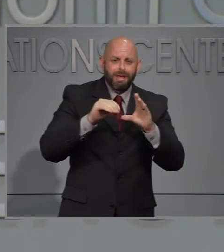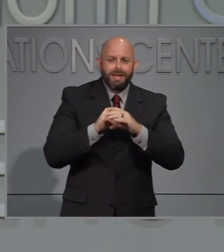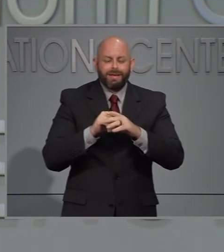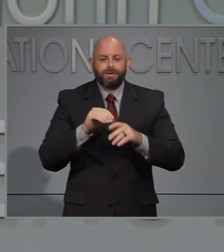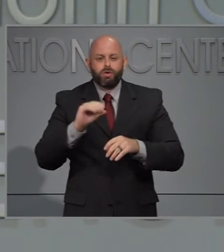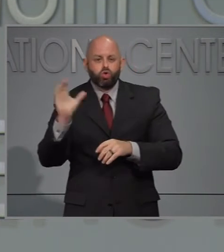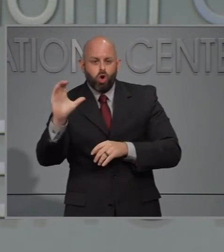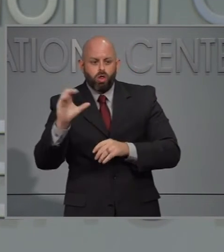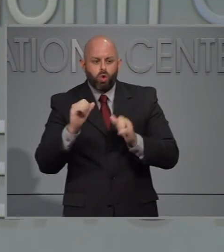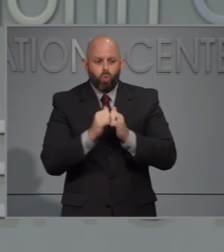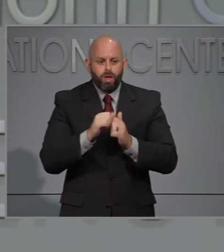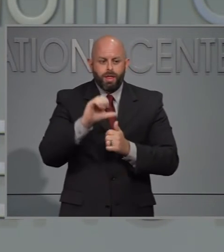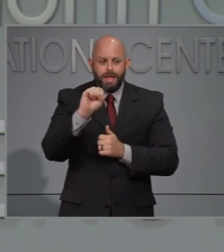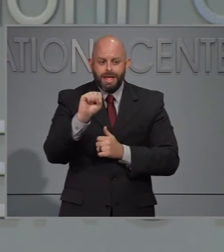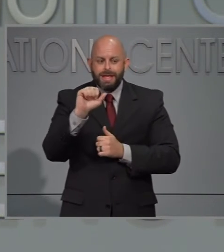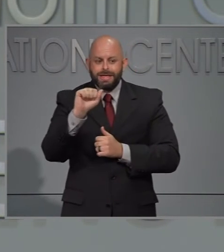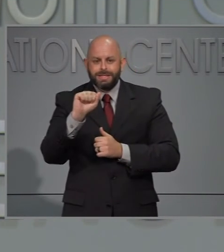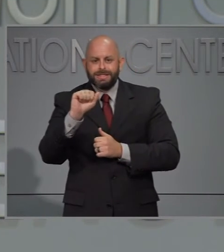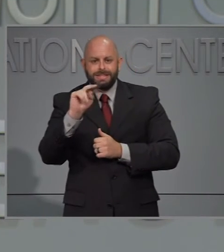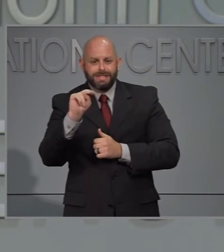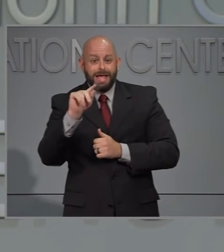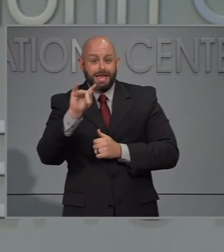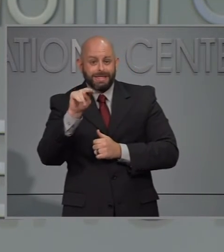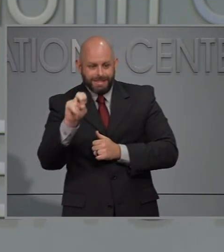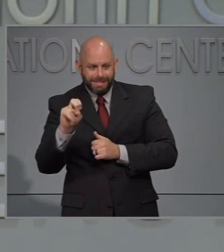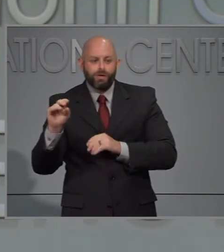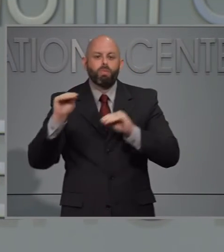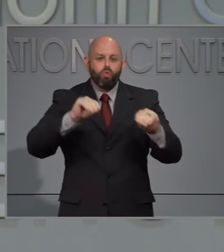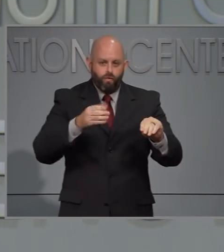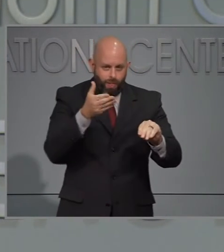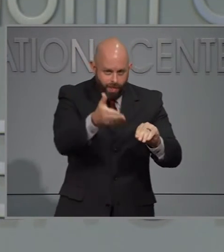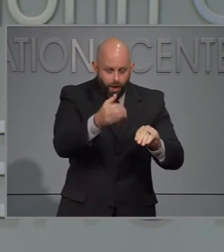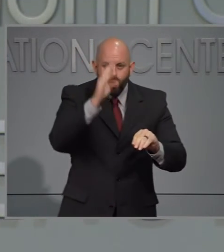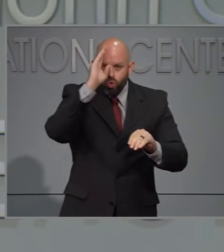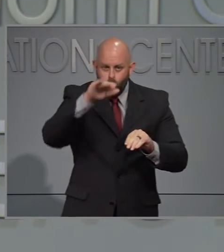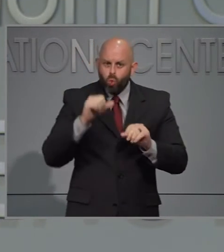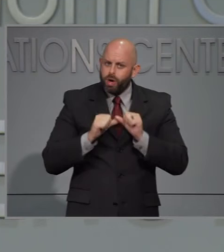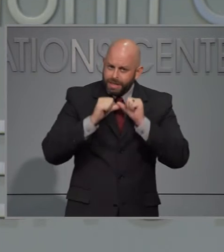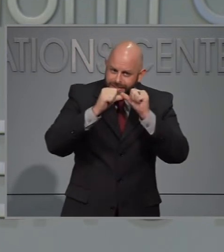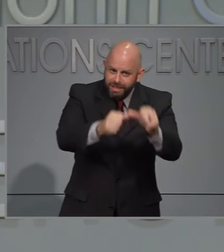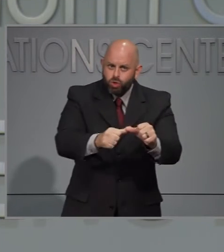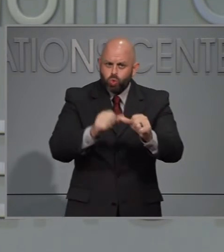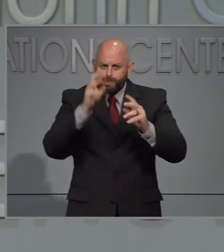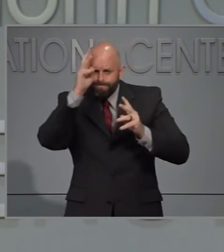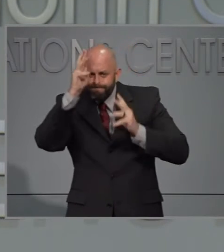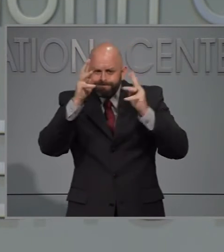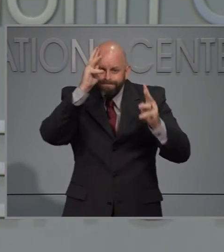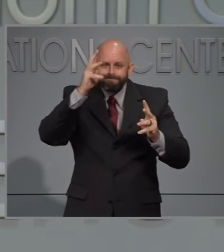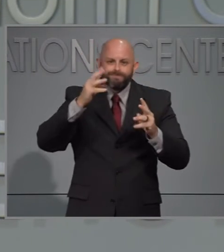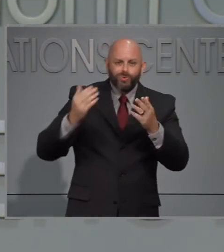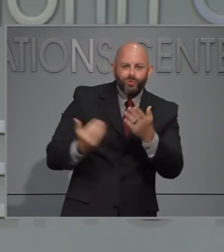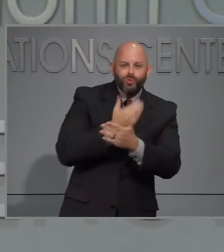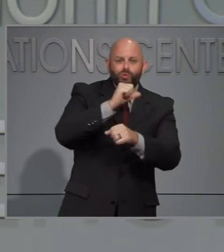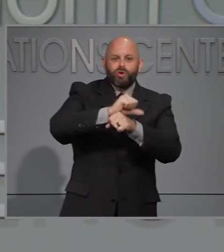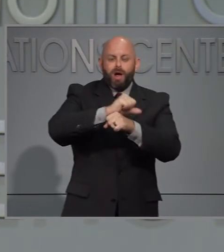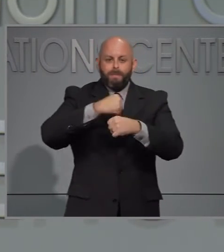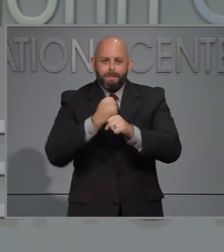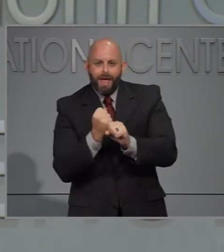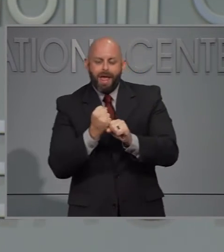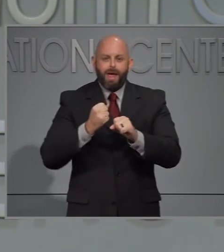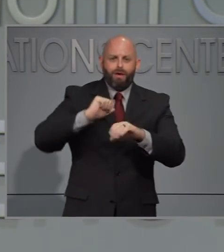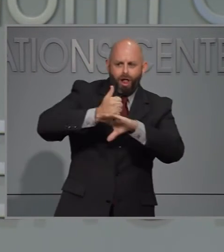nosotros sabemos de que ellos va a continuar habiendo la creación de empleos. Así es que hay que invertir en